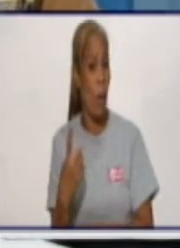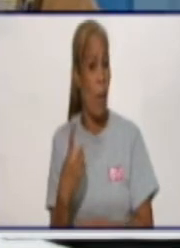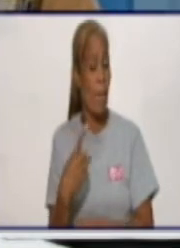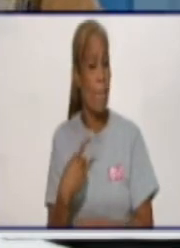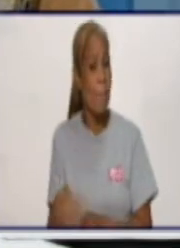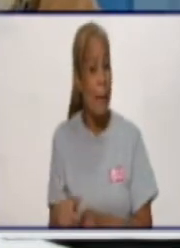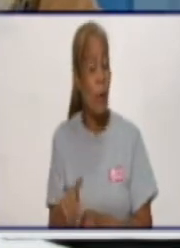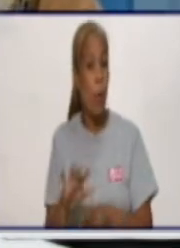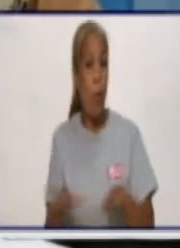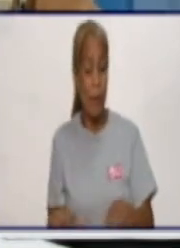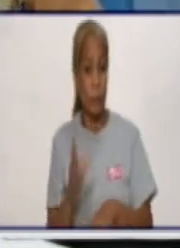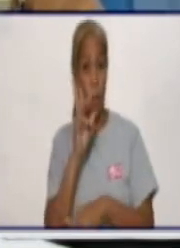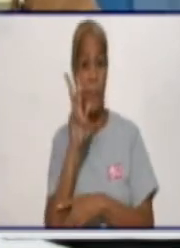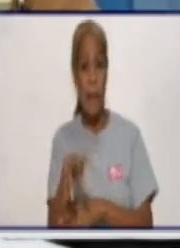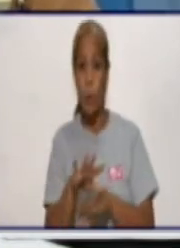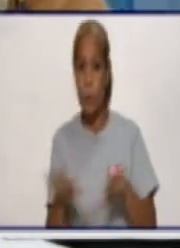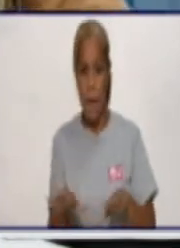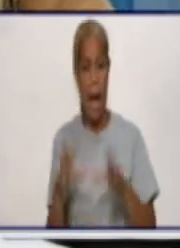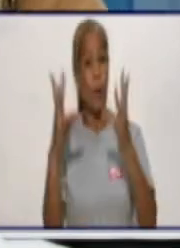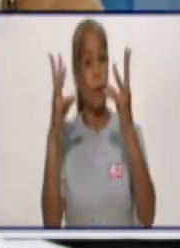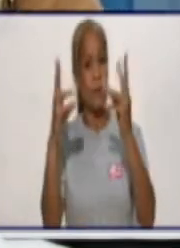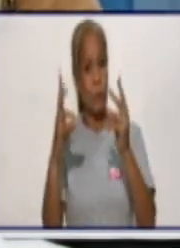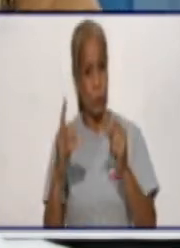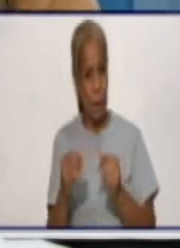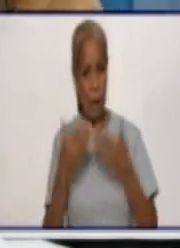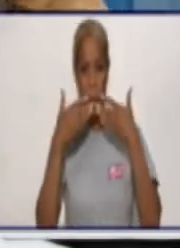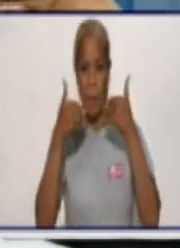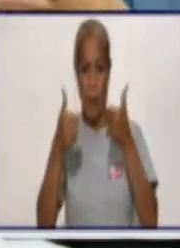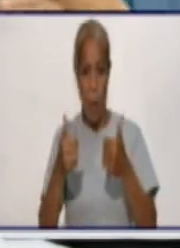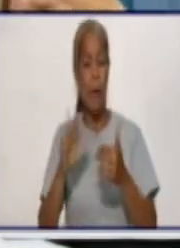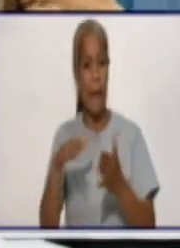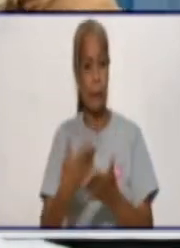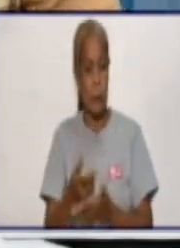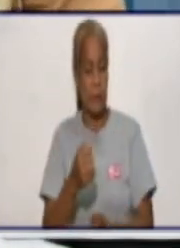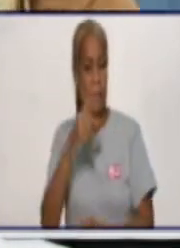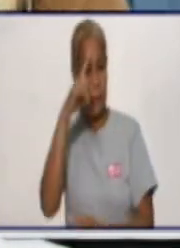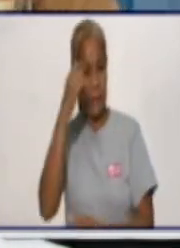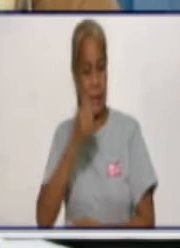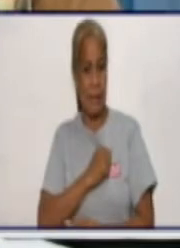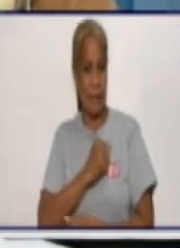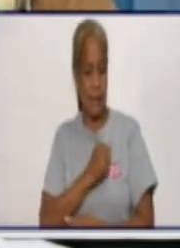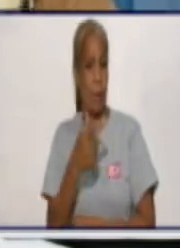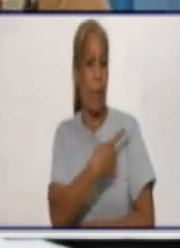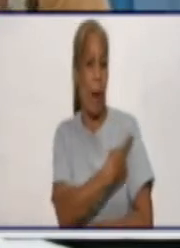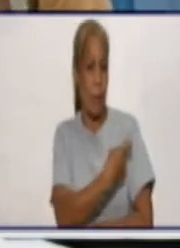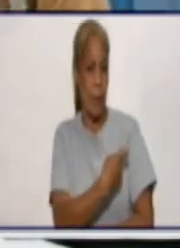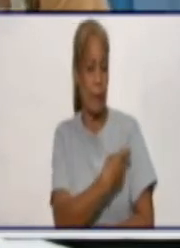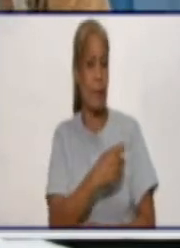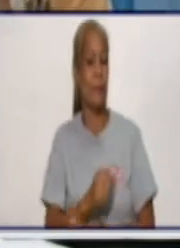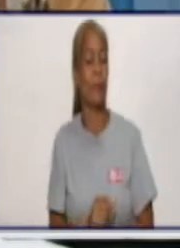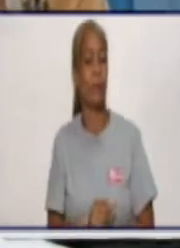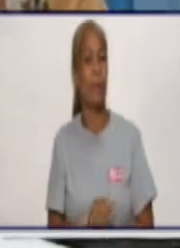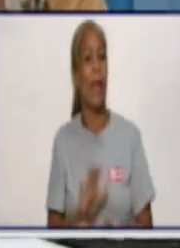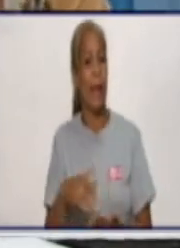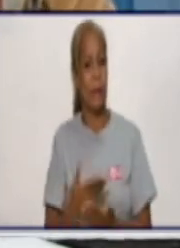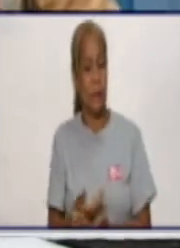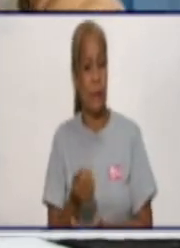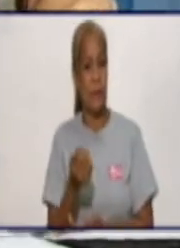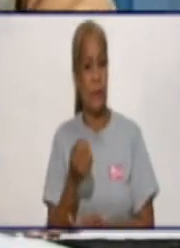y son de los pacientes que están hoy en el programa de recuperación no es así doctora entonces